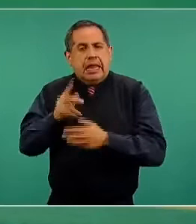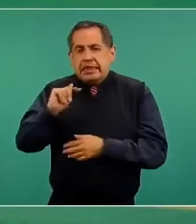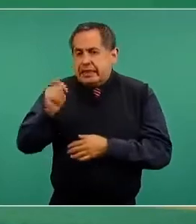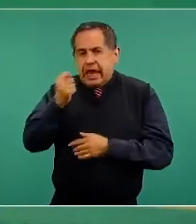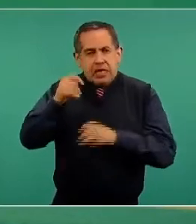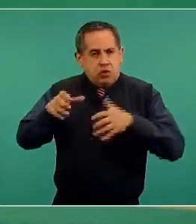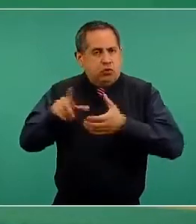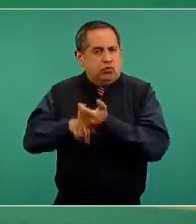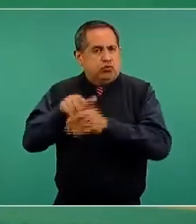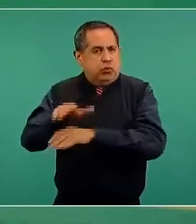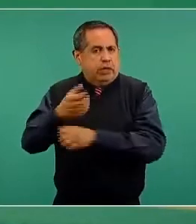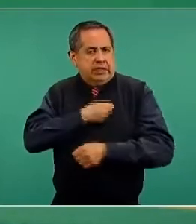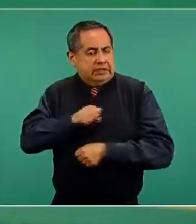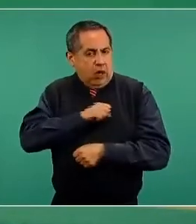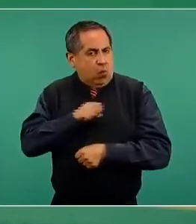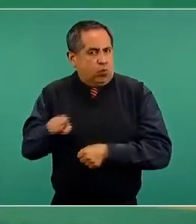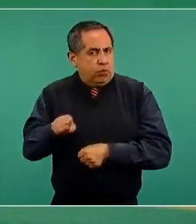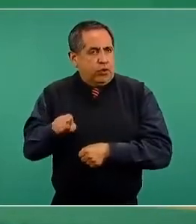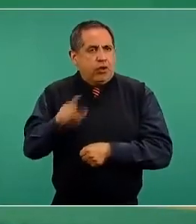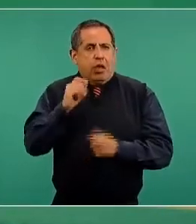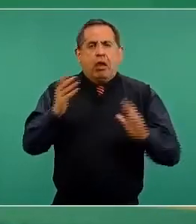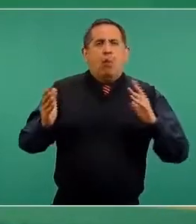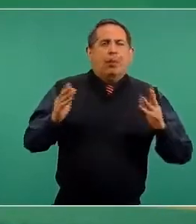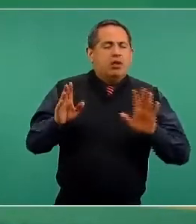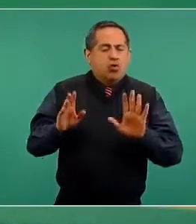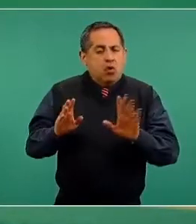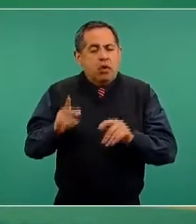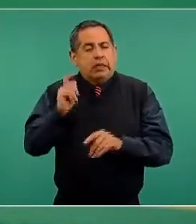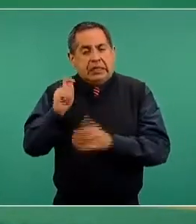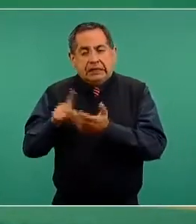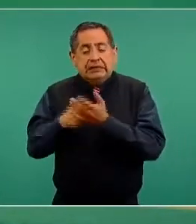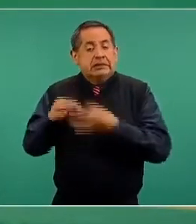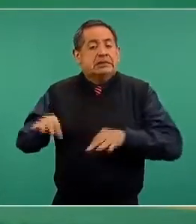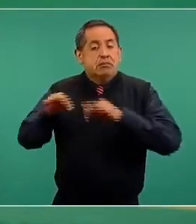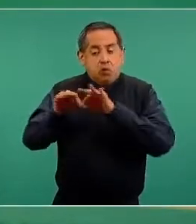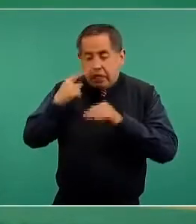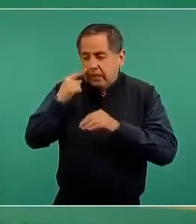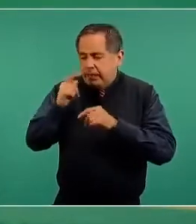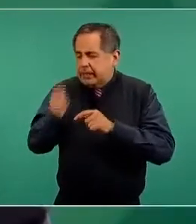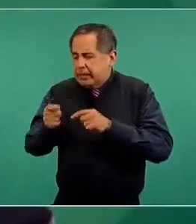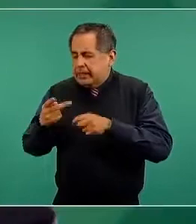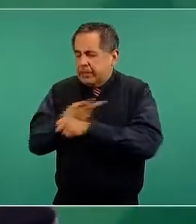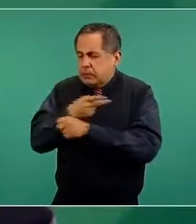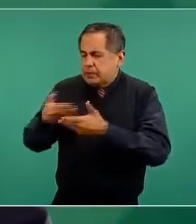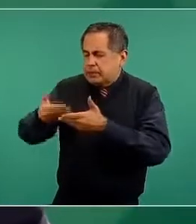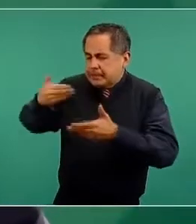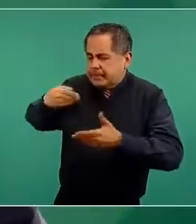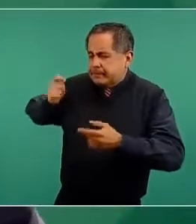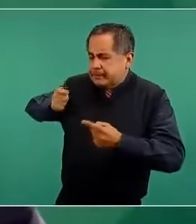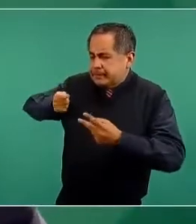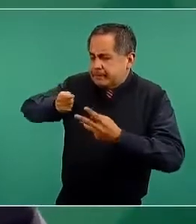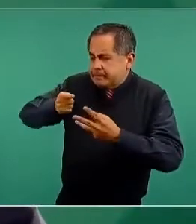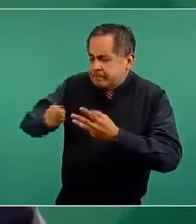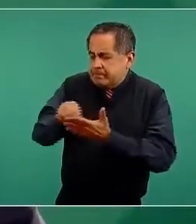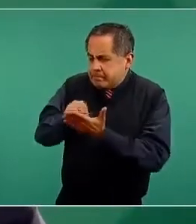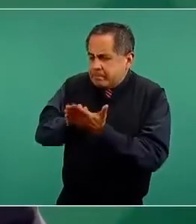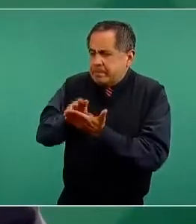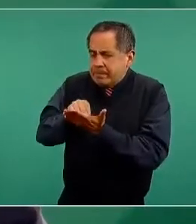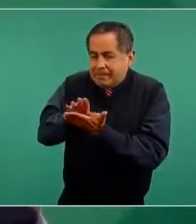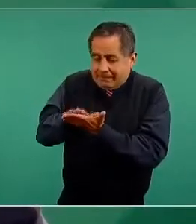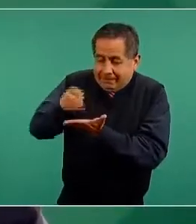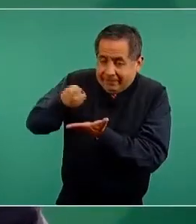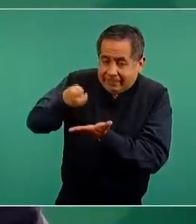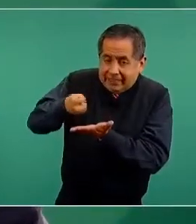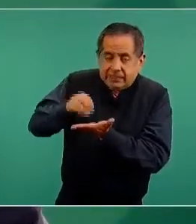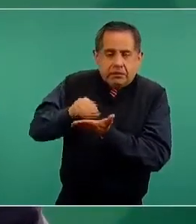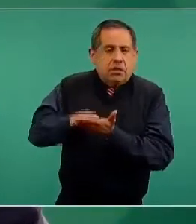la parte de salud, hasta las condiciones sociales, hasta los antecedentes mismos. Por ejemplo, y esto lo hemos dicho aquí muchas veces,